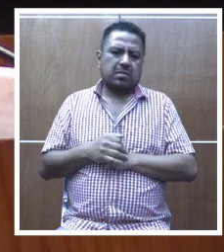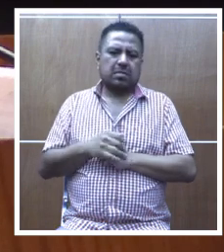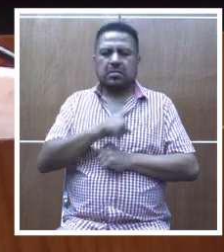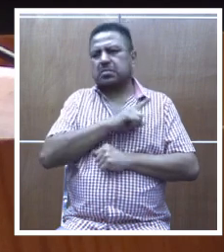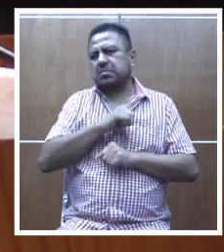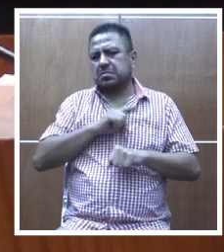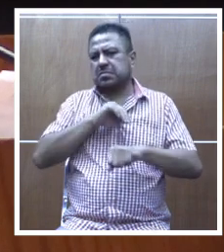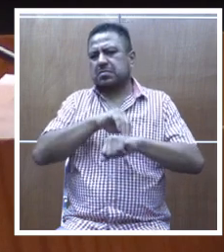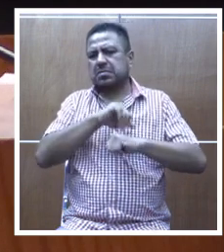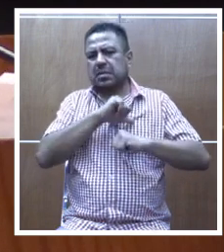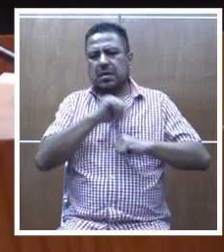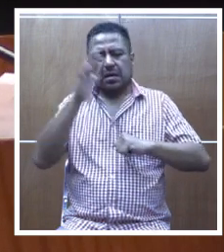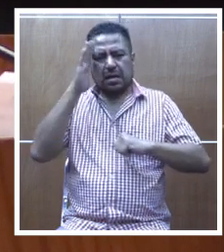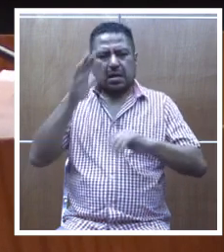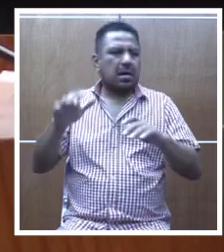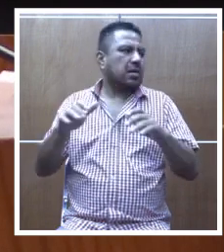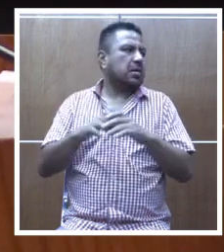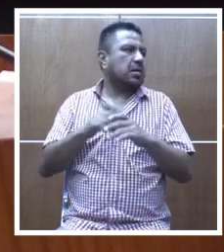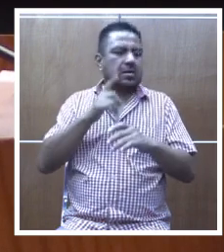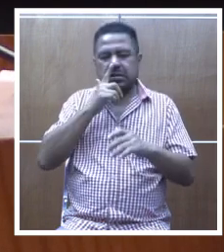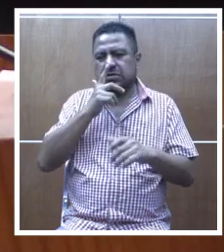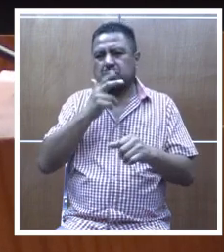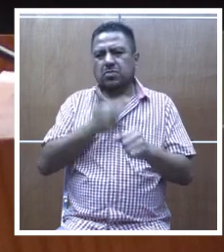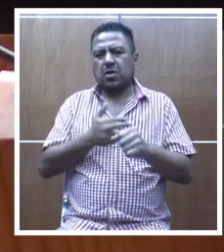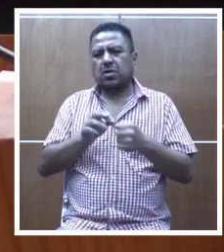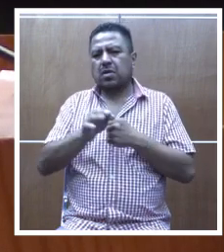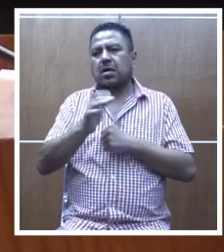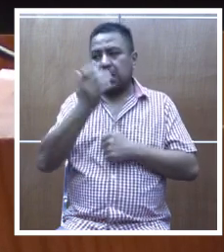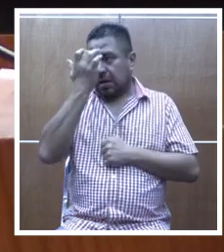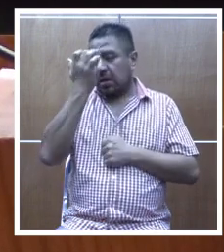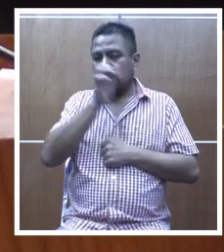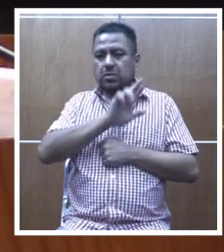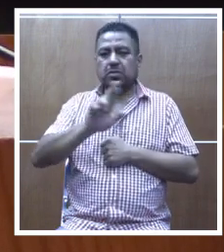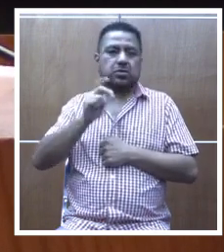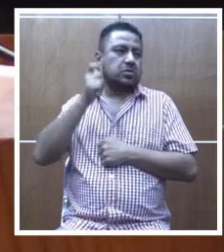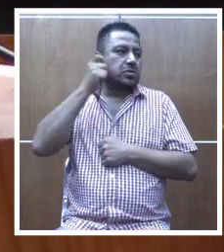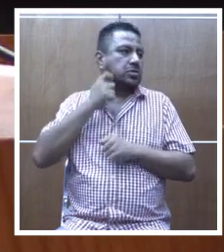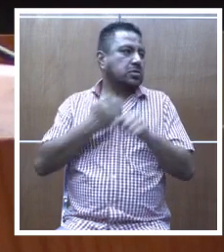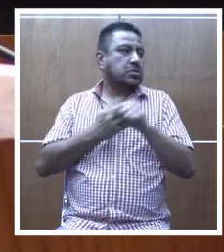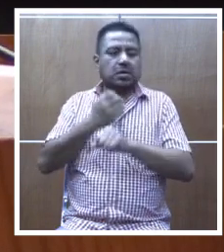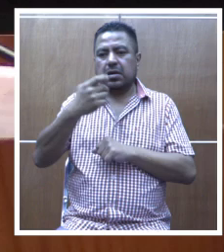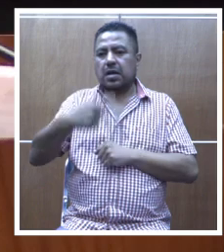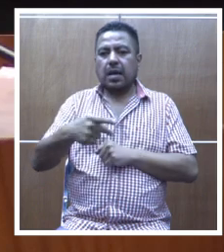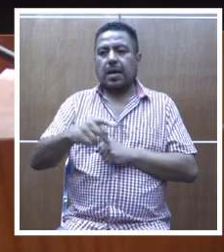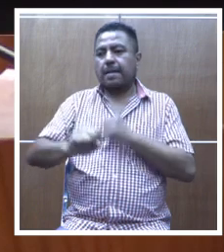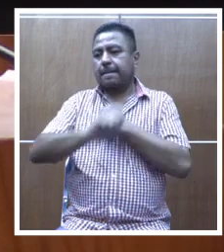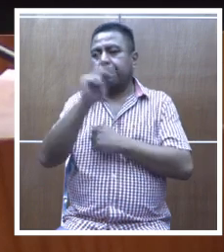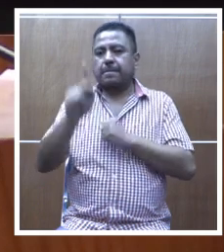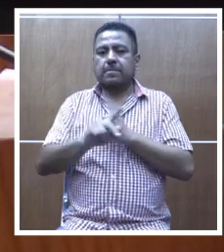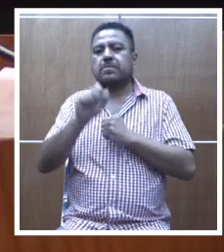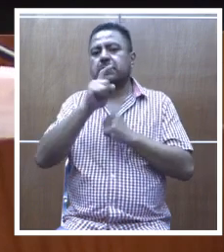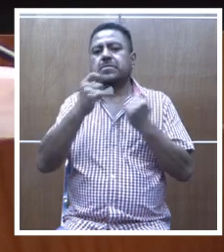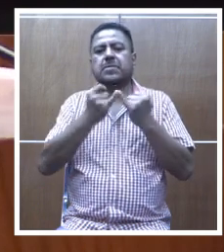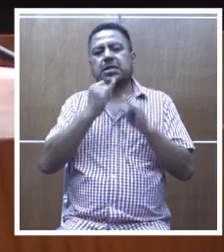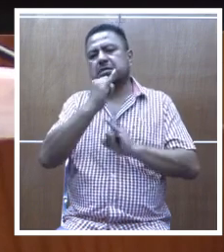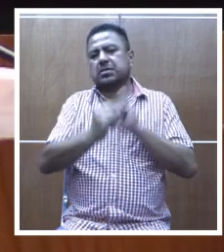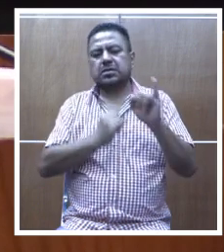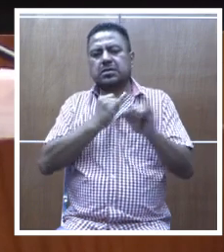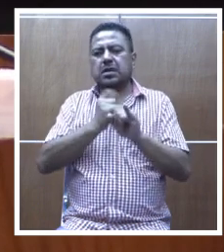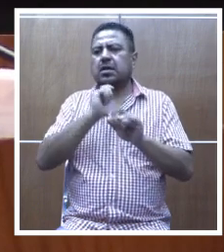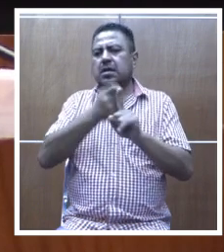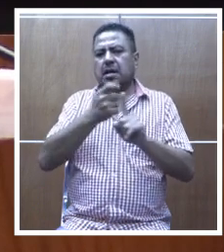su jurisdicción comunitaria. Además, cuenta con el reconocimiento del Estado de Guerrero en nuestro país y a nivel internacional, y